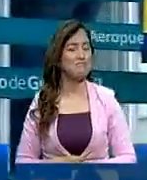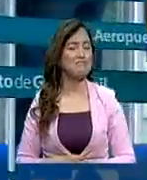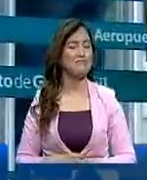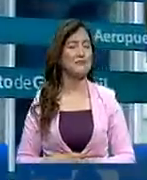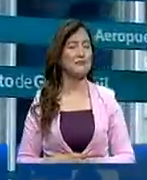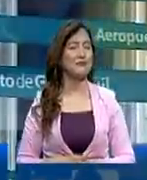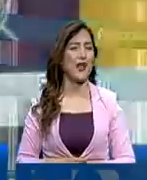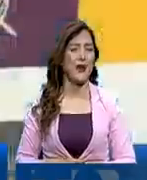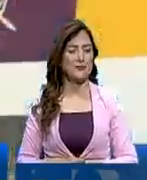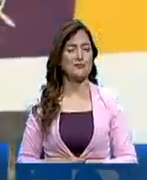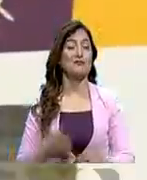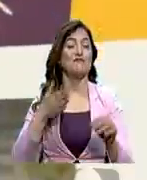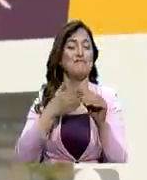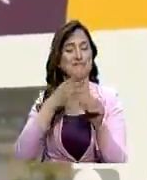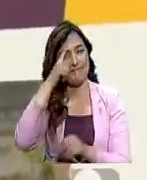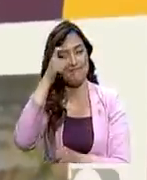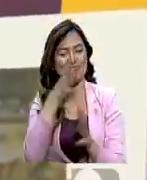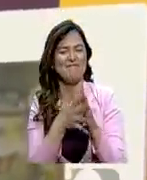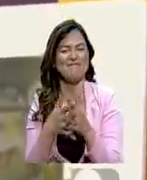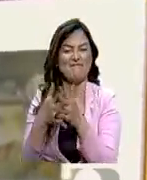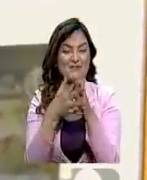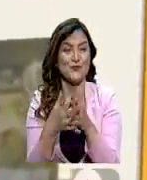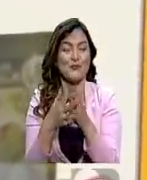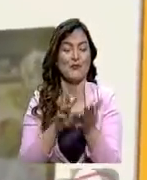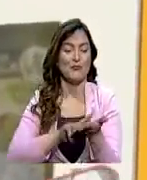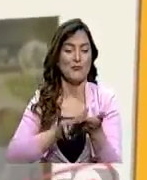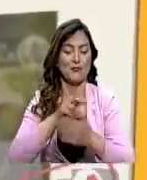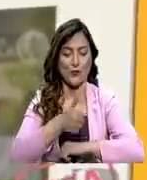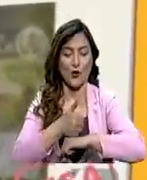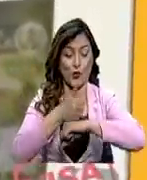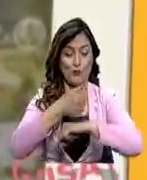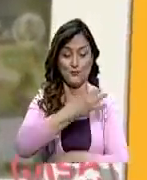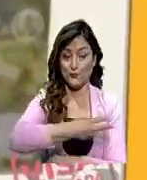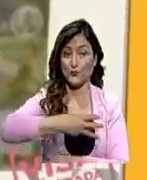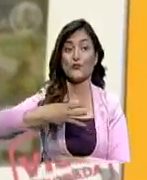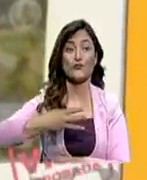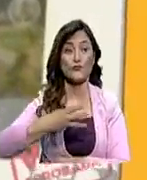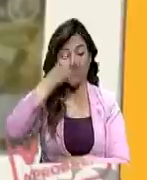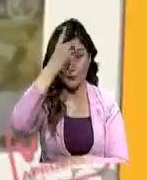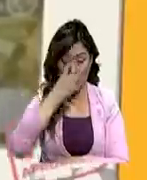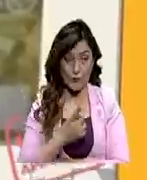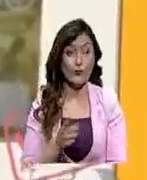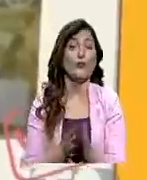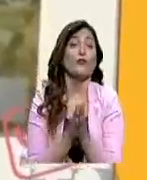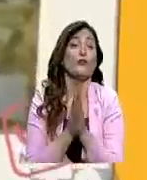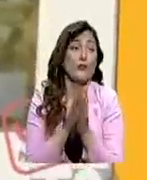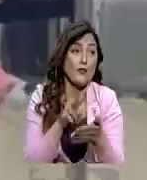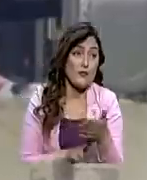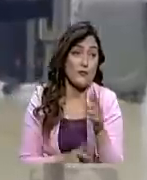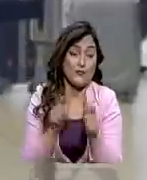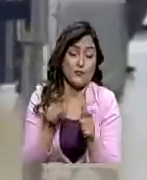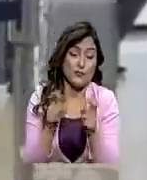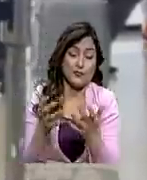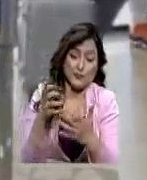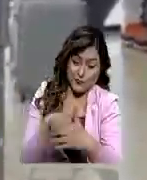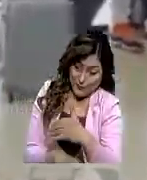busca del sueño americano. Y ahí que en una reunión extraordinaria de la Autoridad Migratoria Nacional se decidió solicitar visa a los ecuatorianos que deseen